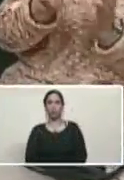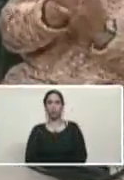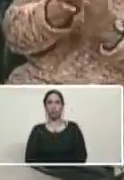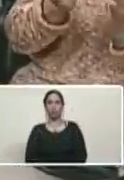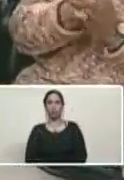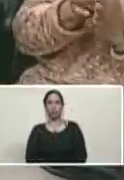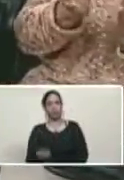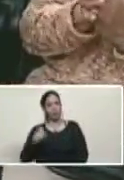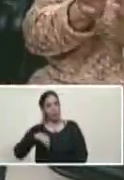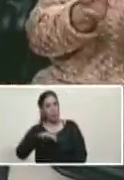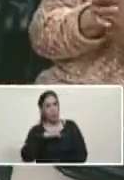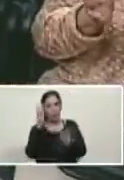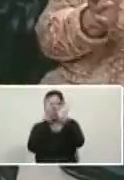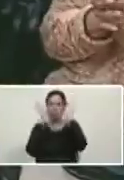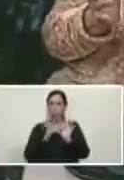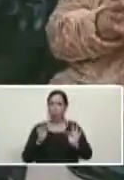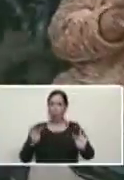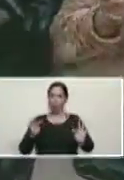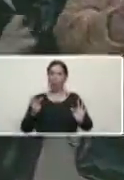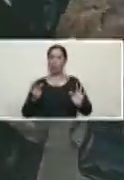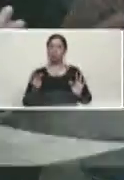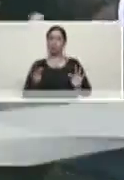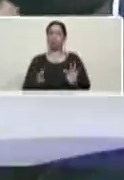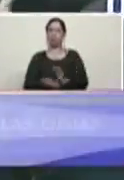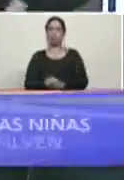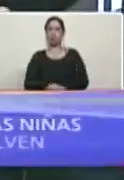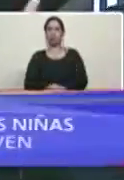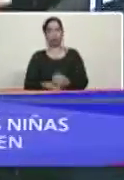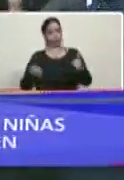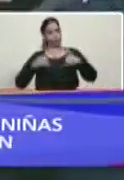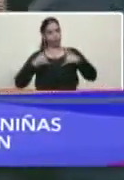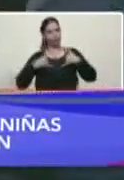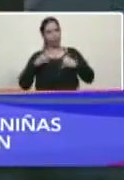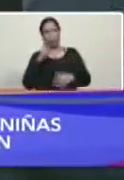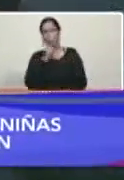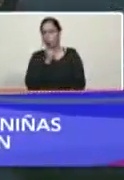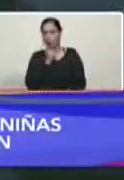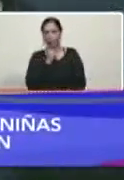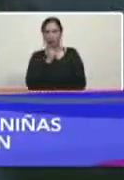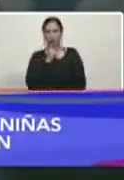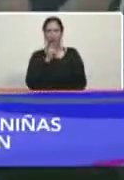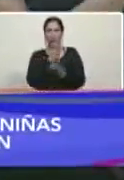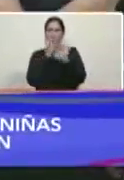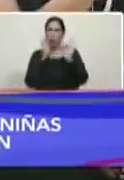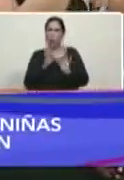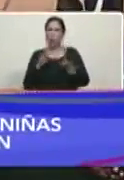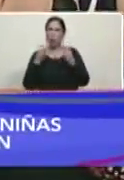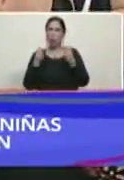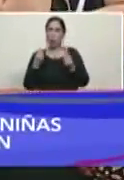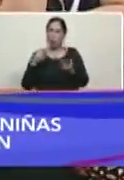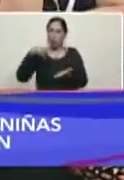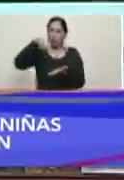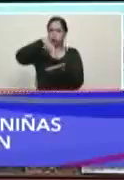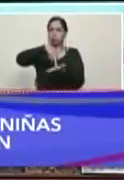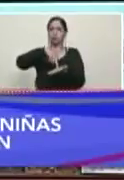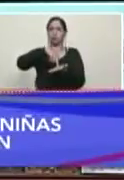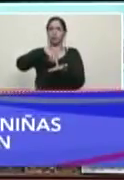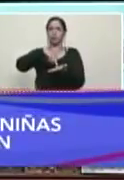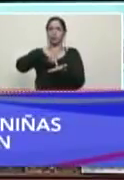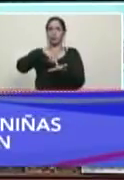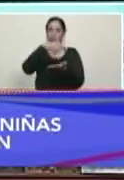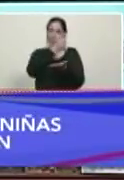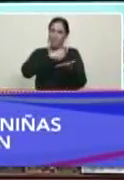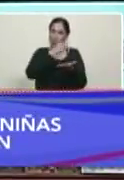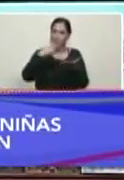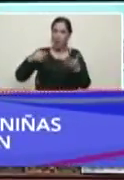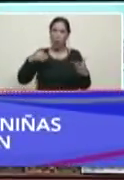A nuestra forma, a nuestra manera. No hay manera de levantar un expediente contra la democracia venezolana.